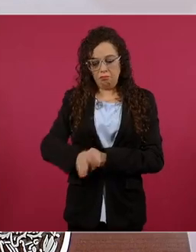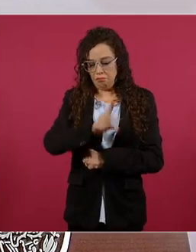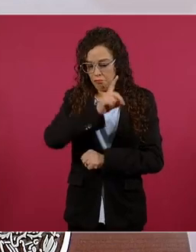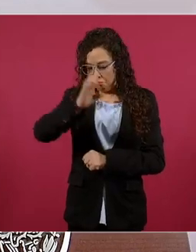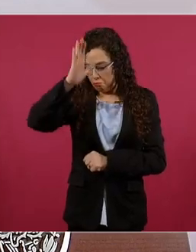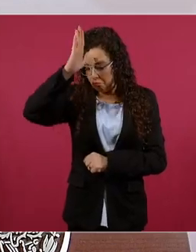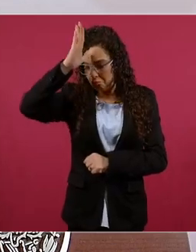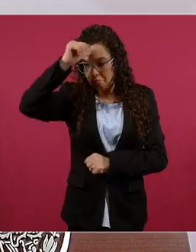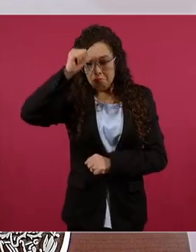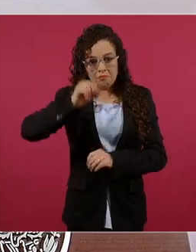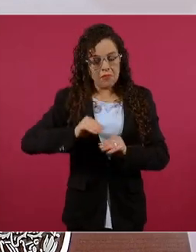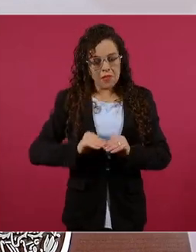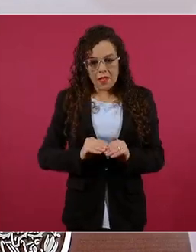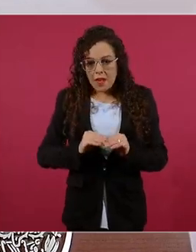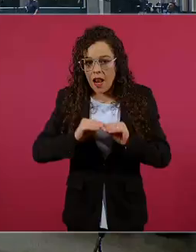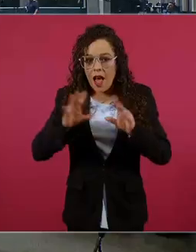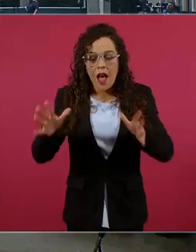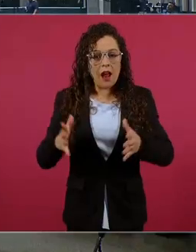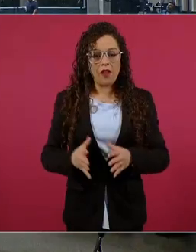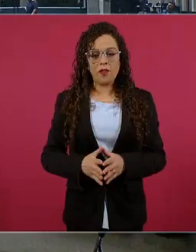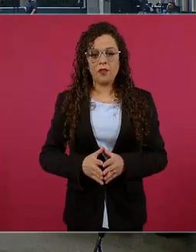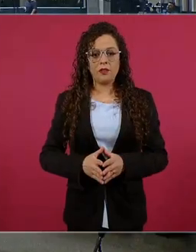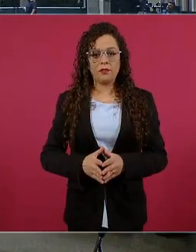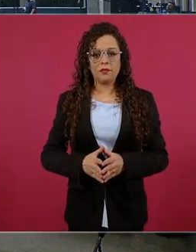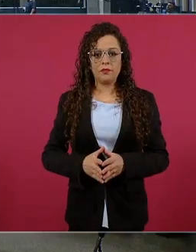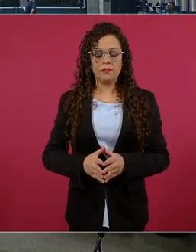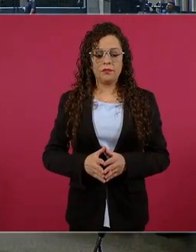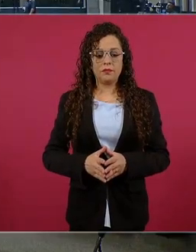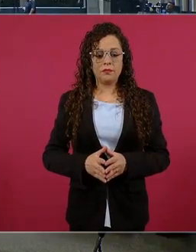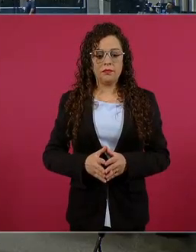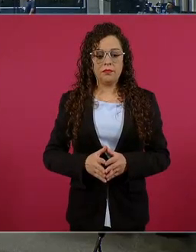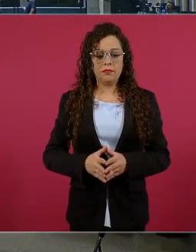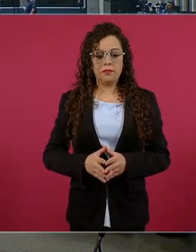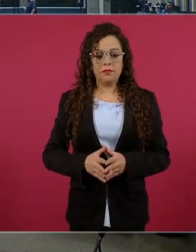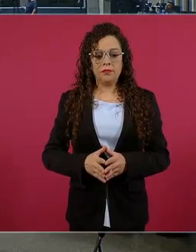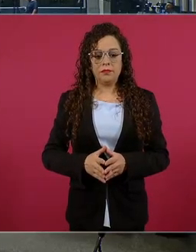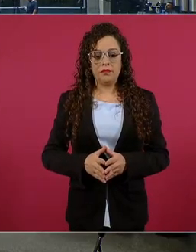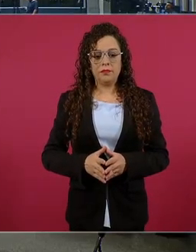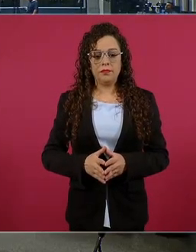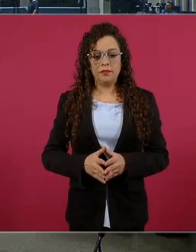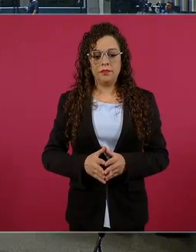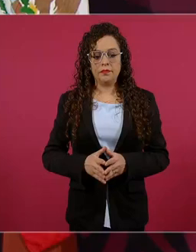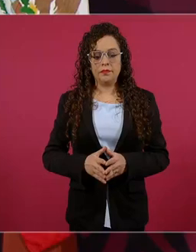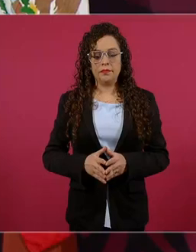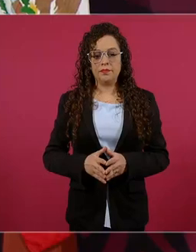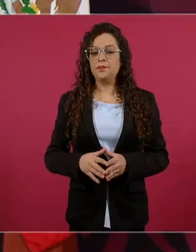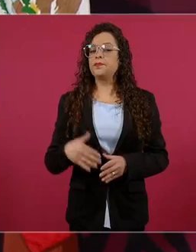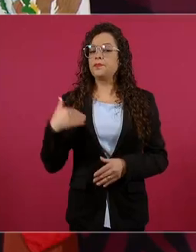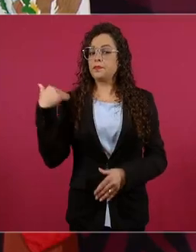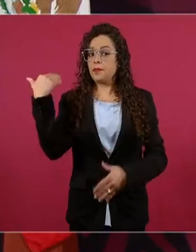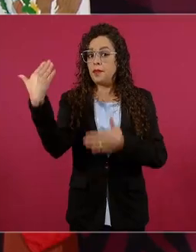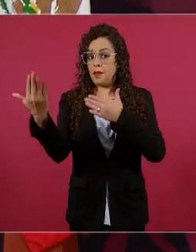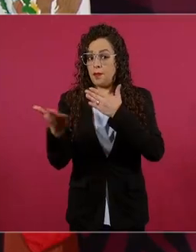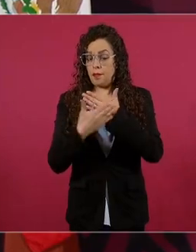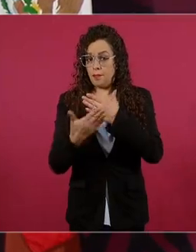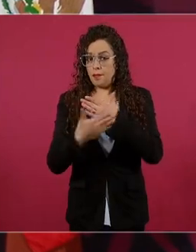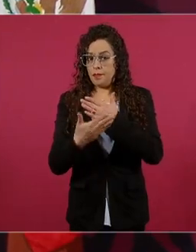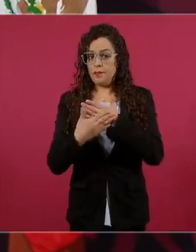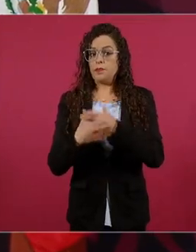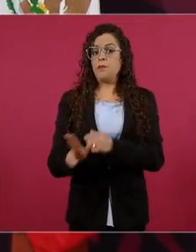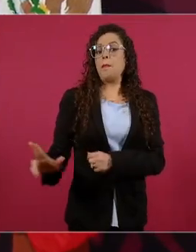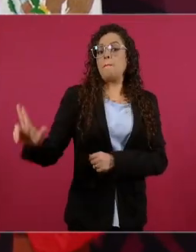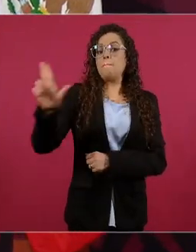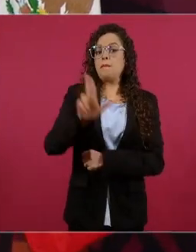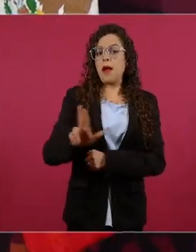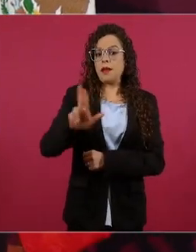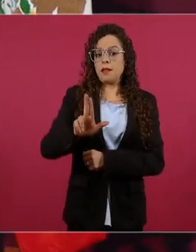porque esto es lo que pasa. Pero vamos a dar el martes a conocer los otros